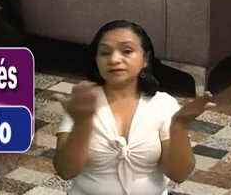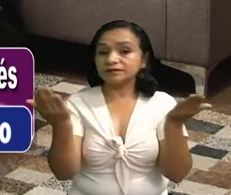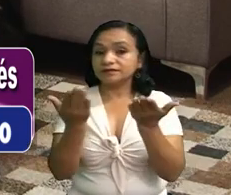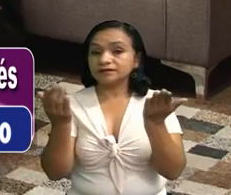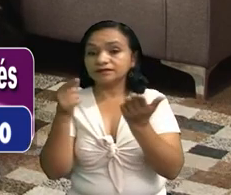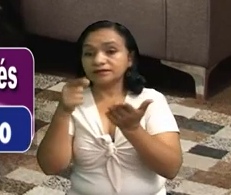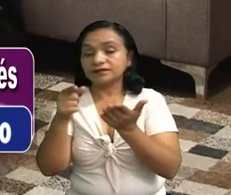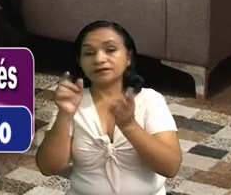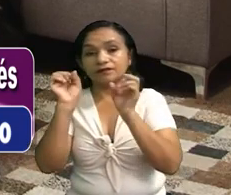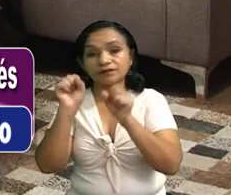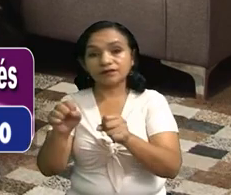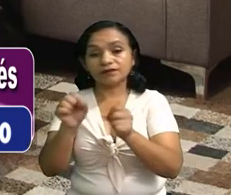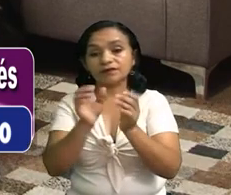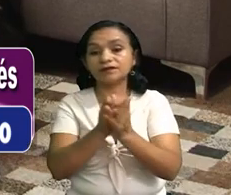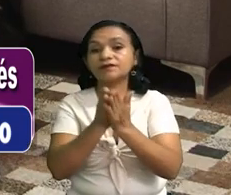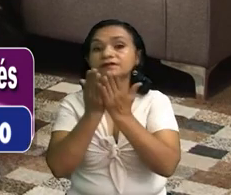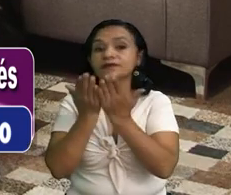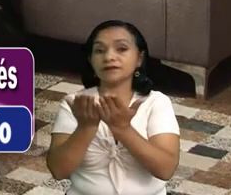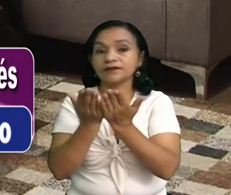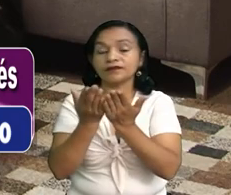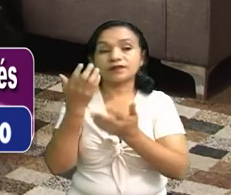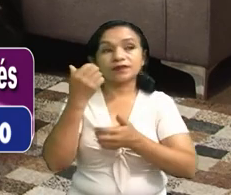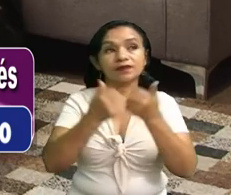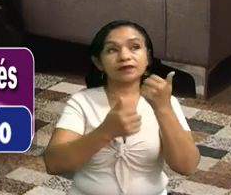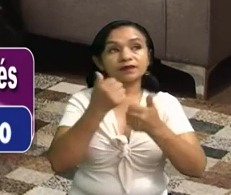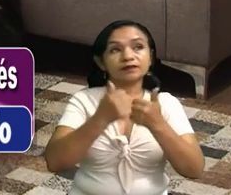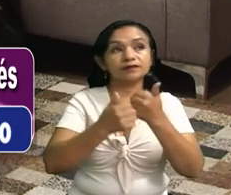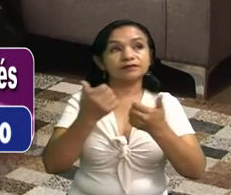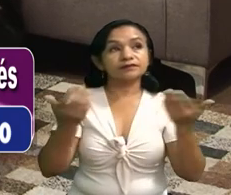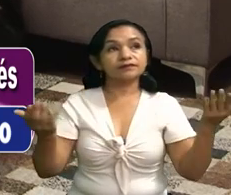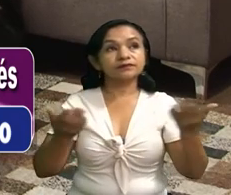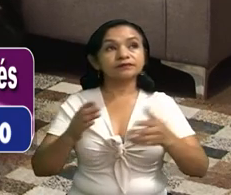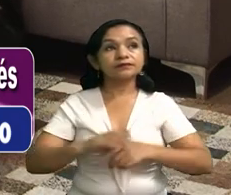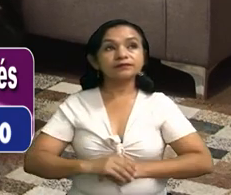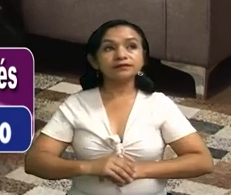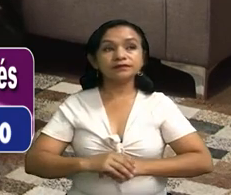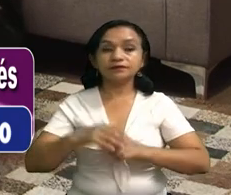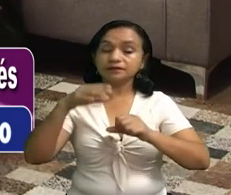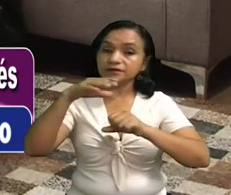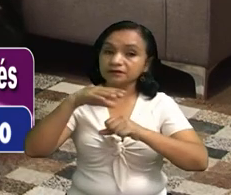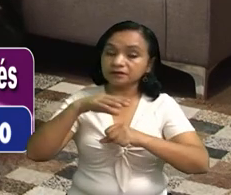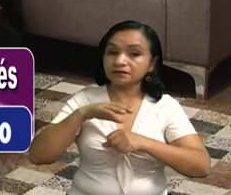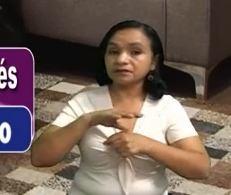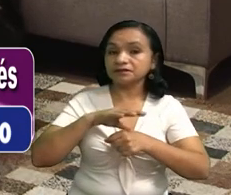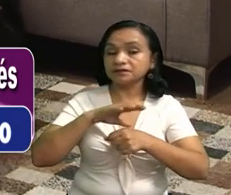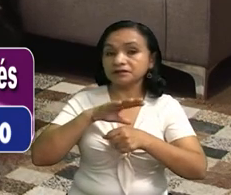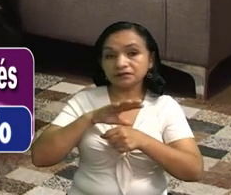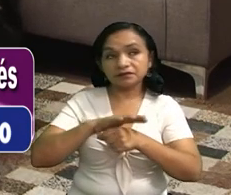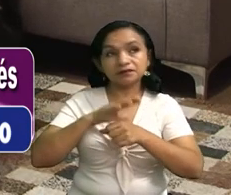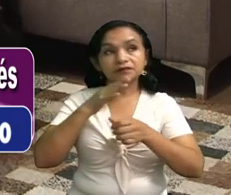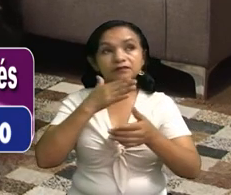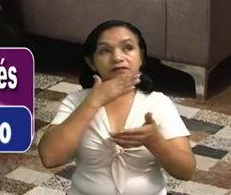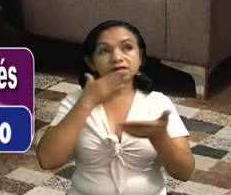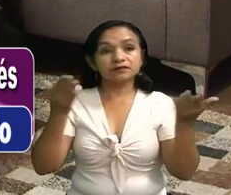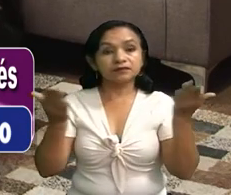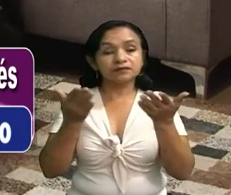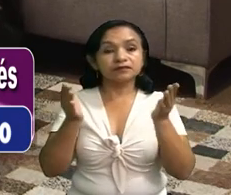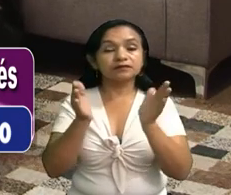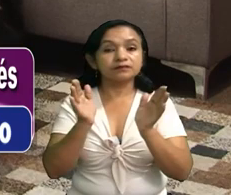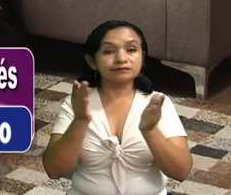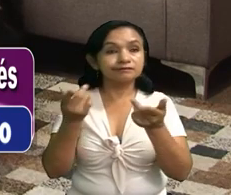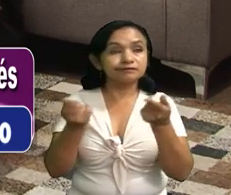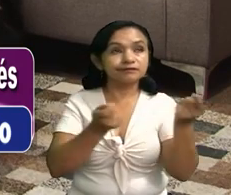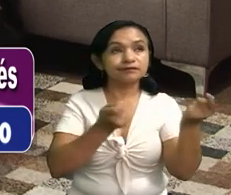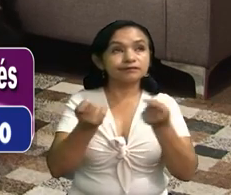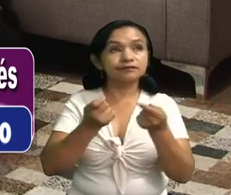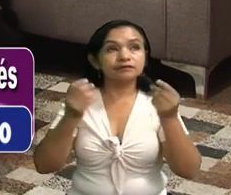estudiante puede aprovechar eso que está en el libro para resolver un problema. Es como un una círculo situación. Cíclico, volver siempre. Sí, sí, o sea, es muy dinámico,